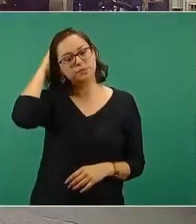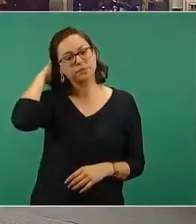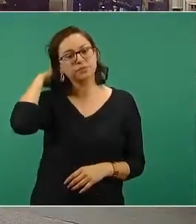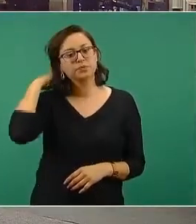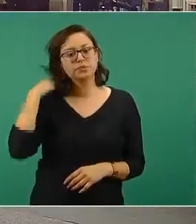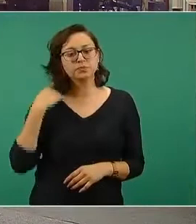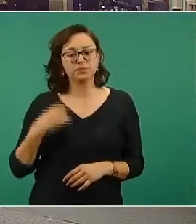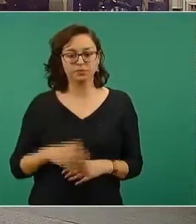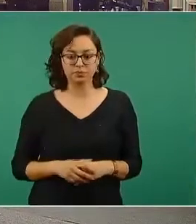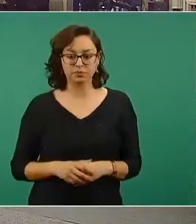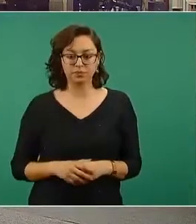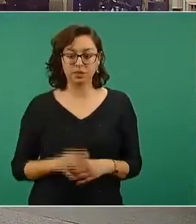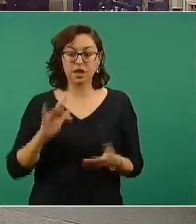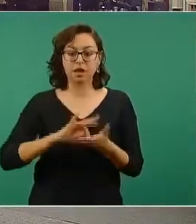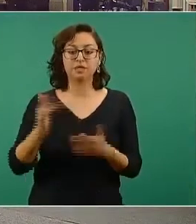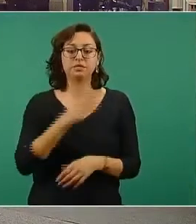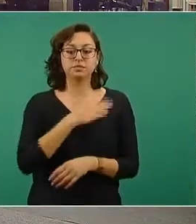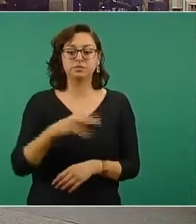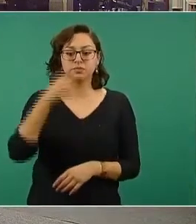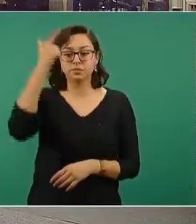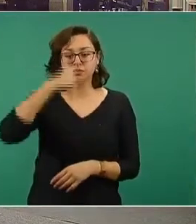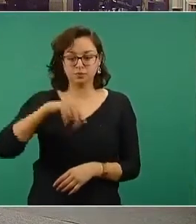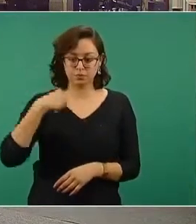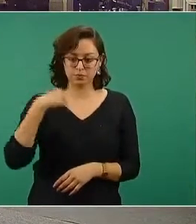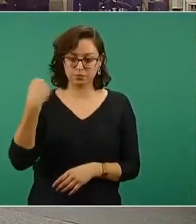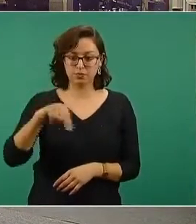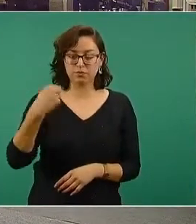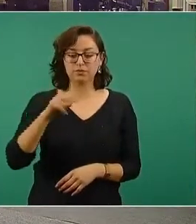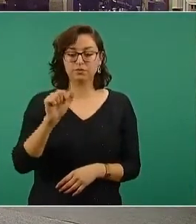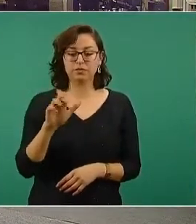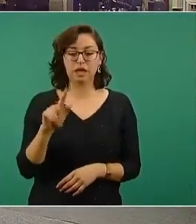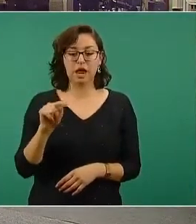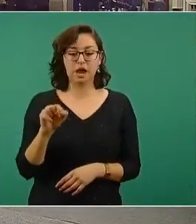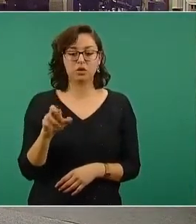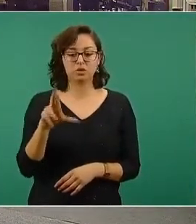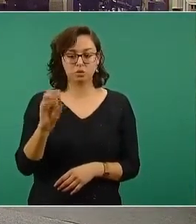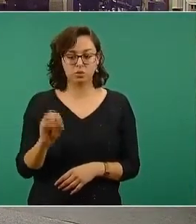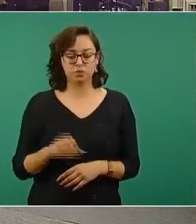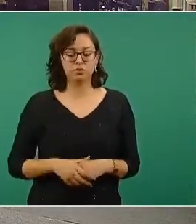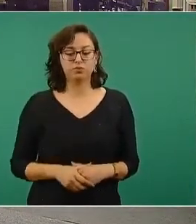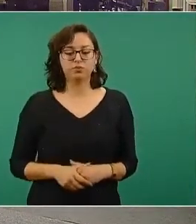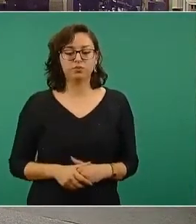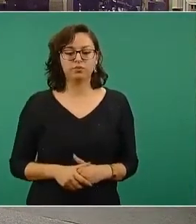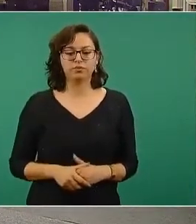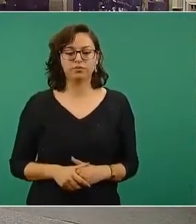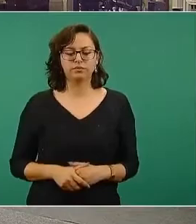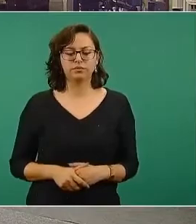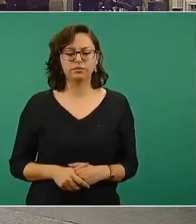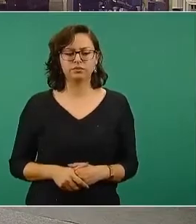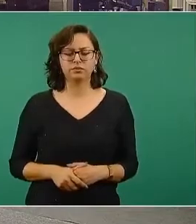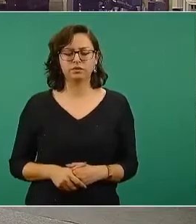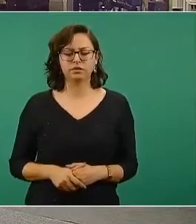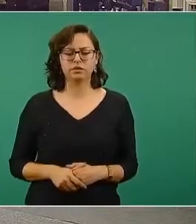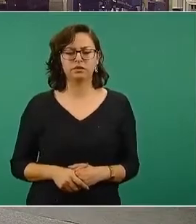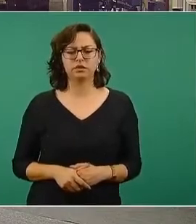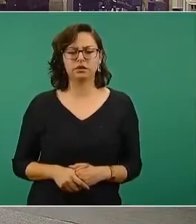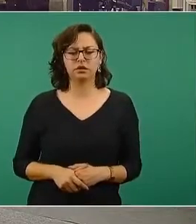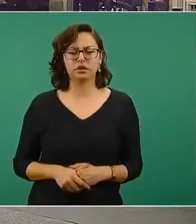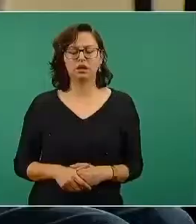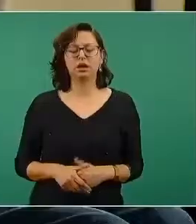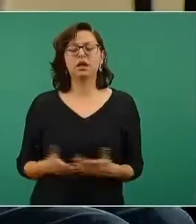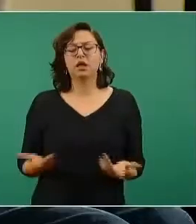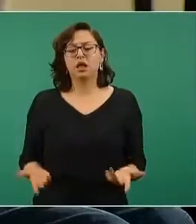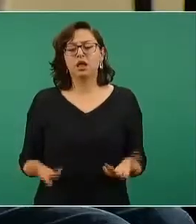Gracias, buenas noches. Arturo Contreras, de pie de página. Saber qué va a pasar con los 15,000 mexicanos que formaron parte de la prueba de